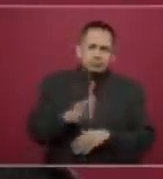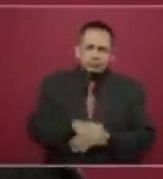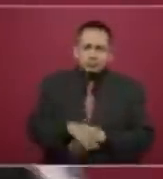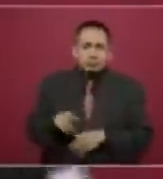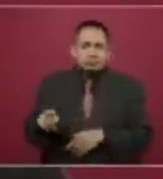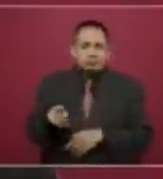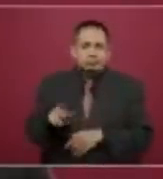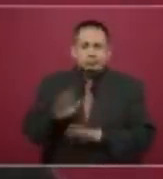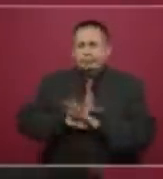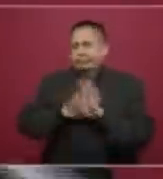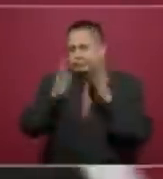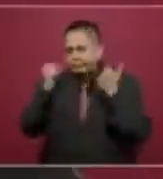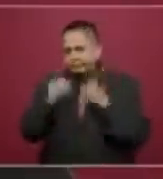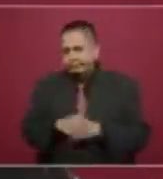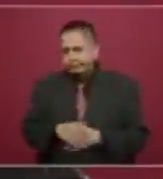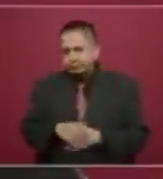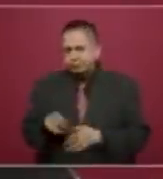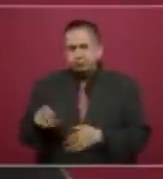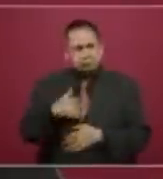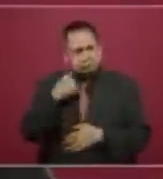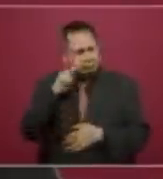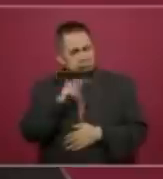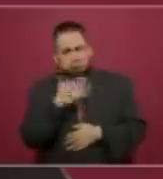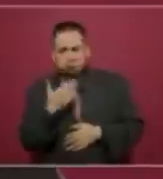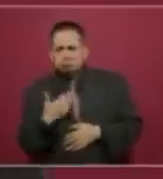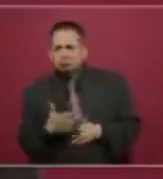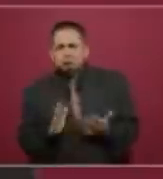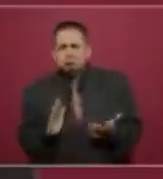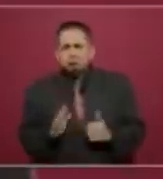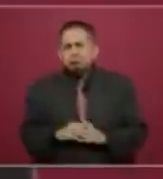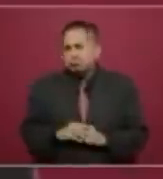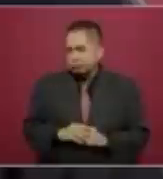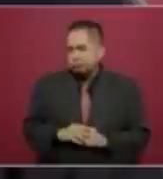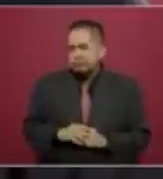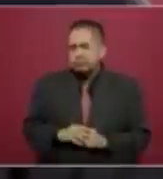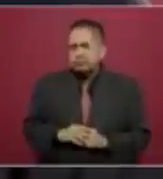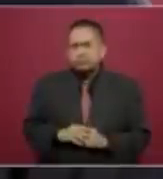sabía, pues, hasta le pareció que estaba